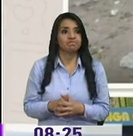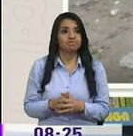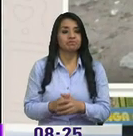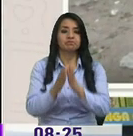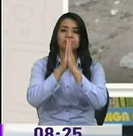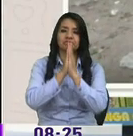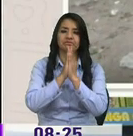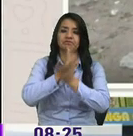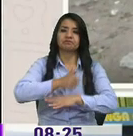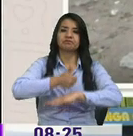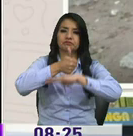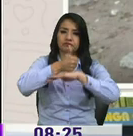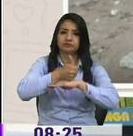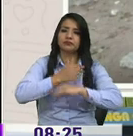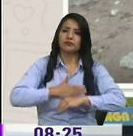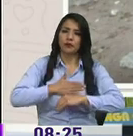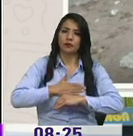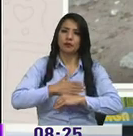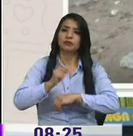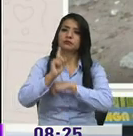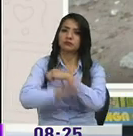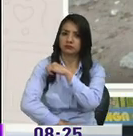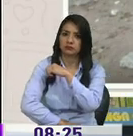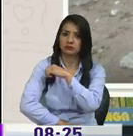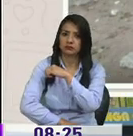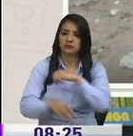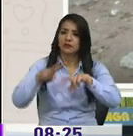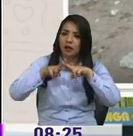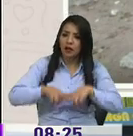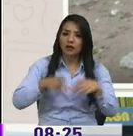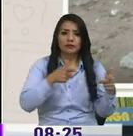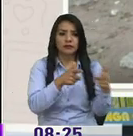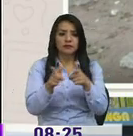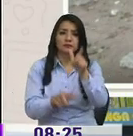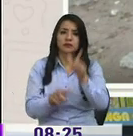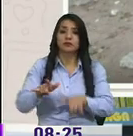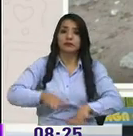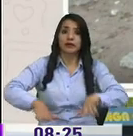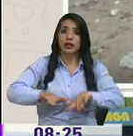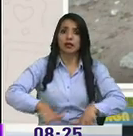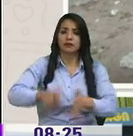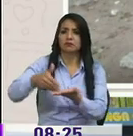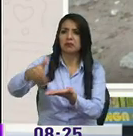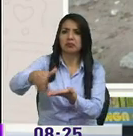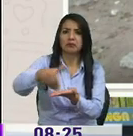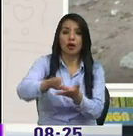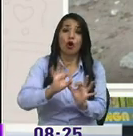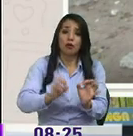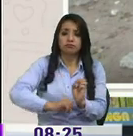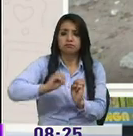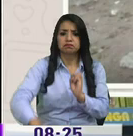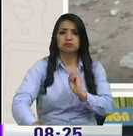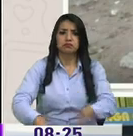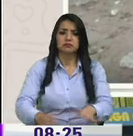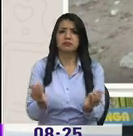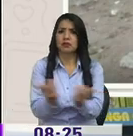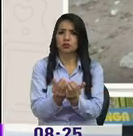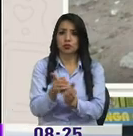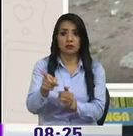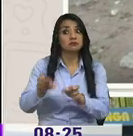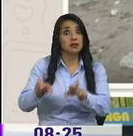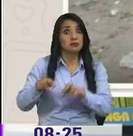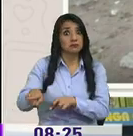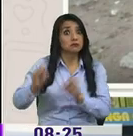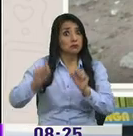las autoridades que hagan, que sancionen, que hagan revisiones y que los vendedores ambulantes no dejen así, y ver si también cuentan con los permisos para operar